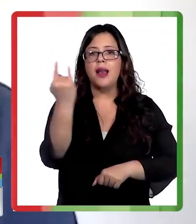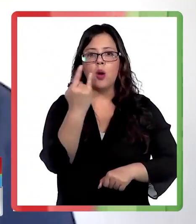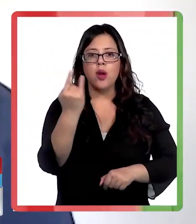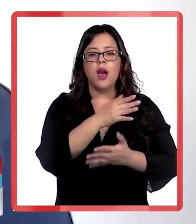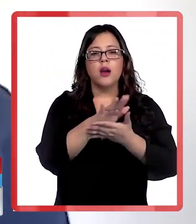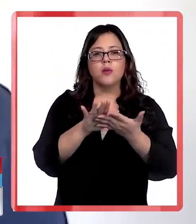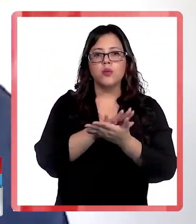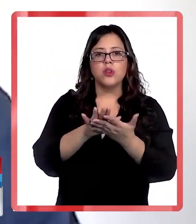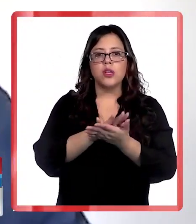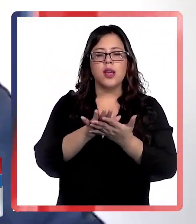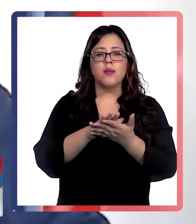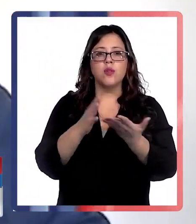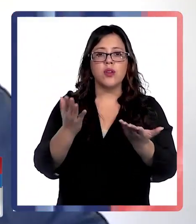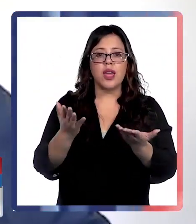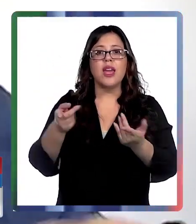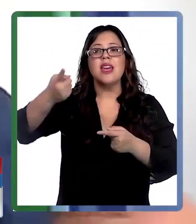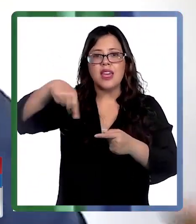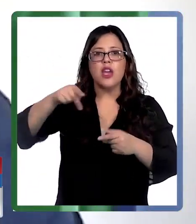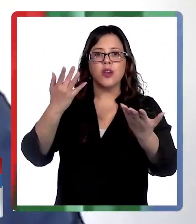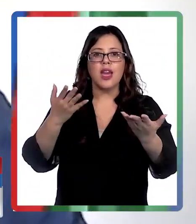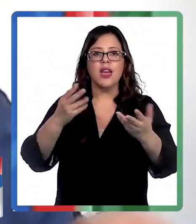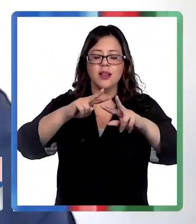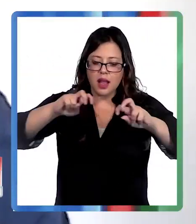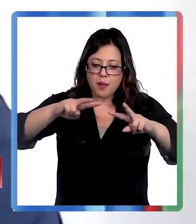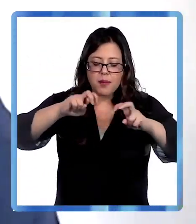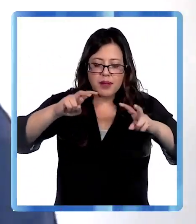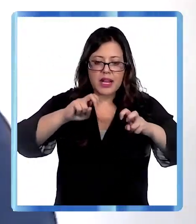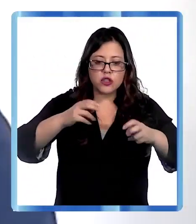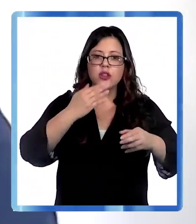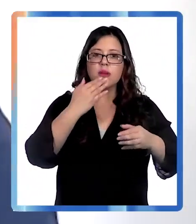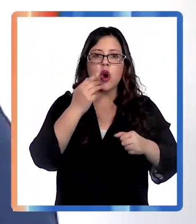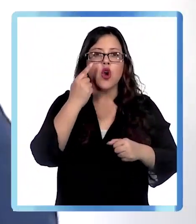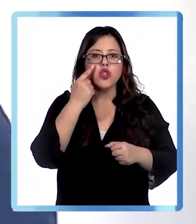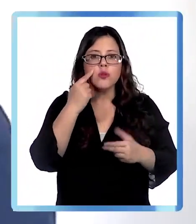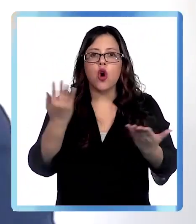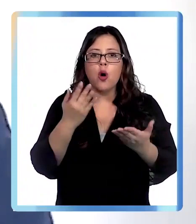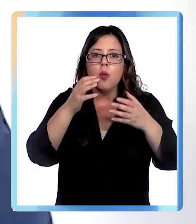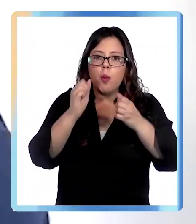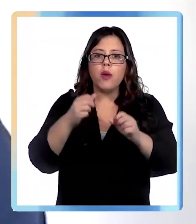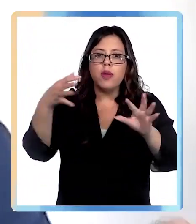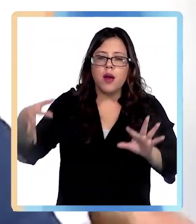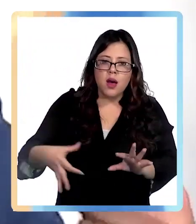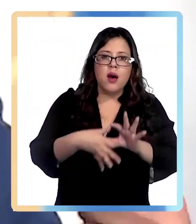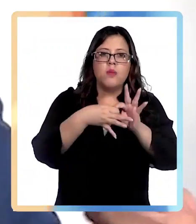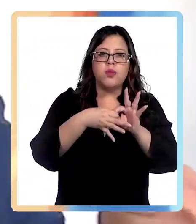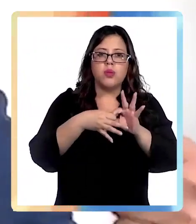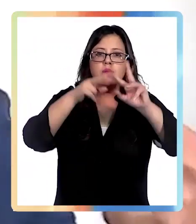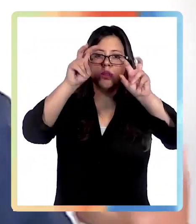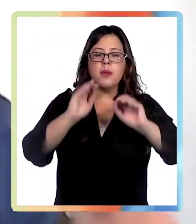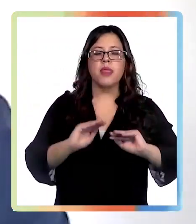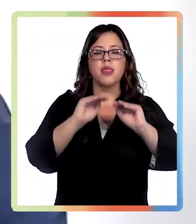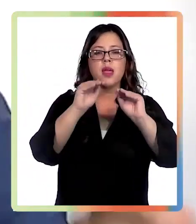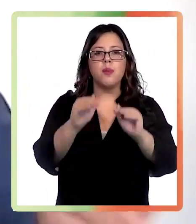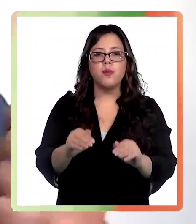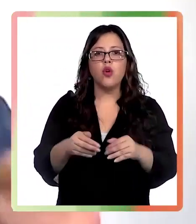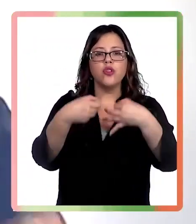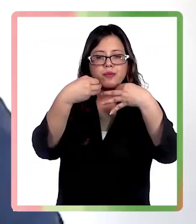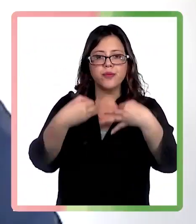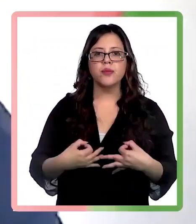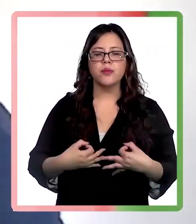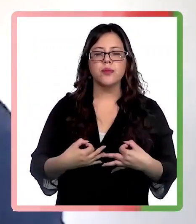las universidades, en tanto generadoras de conocimiento y de investigación, cómo eso puede hacer más sentido también en términos de